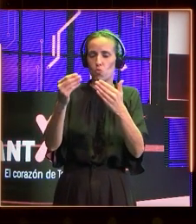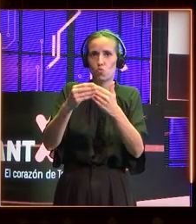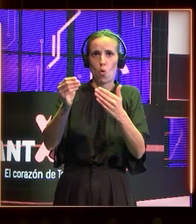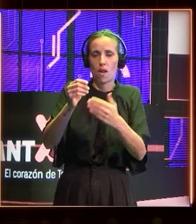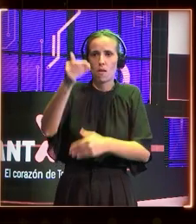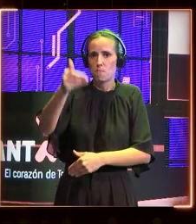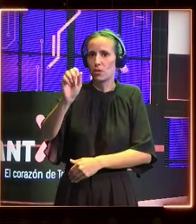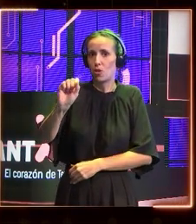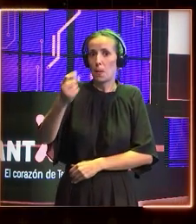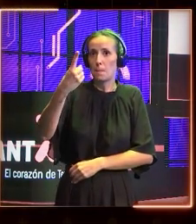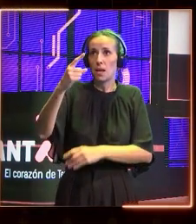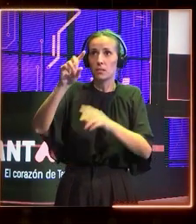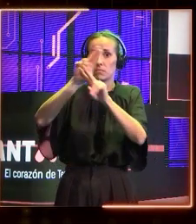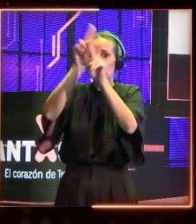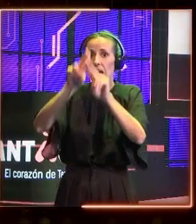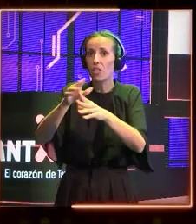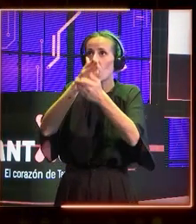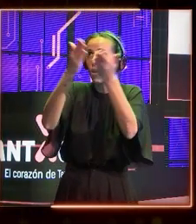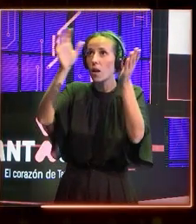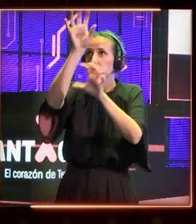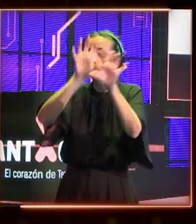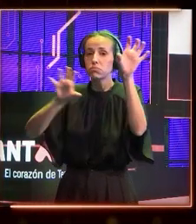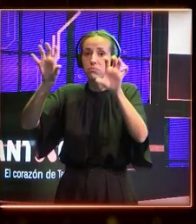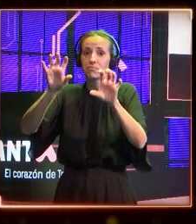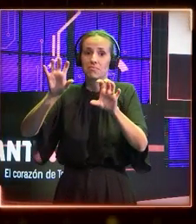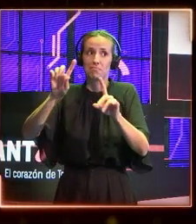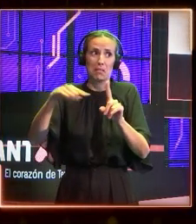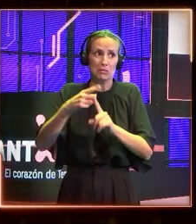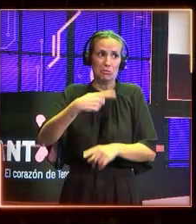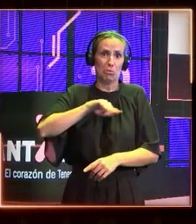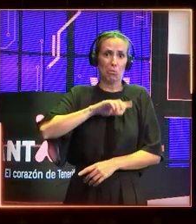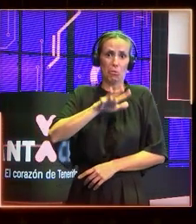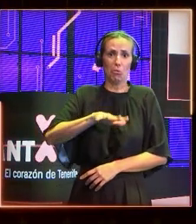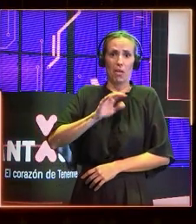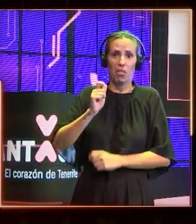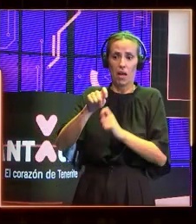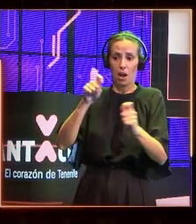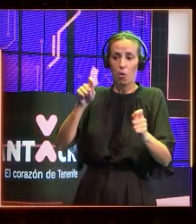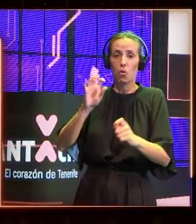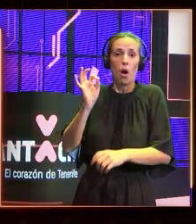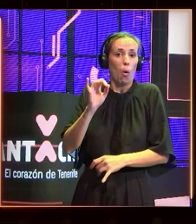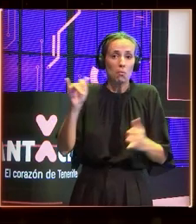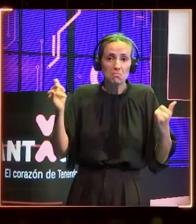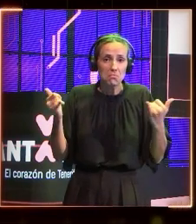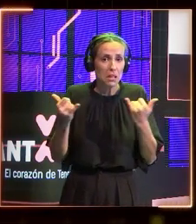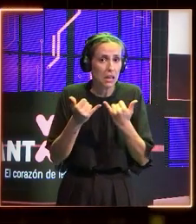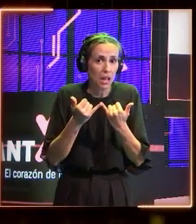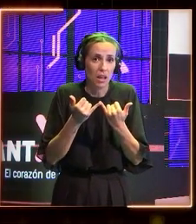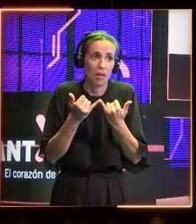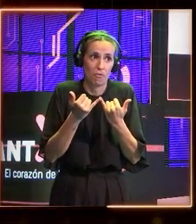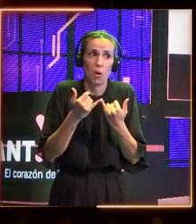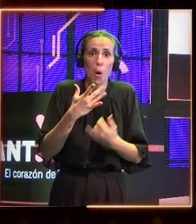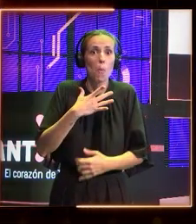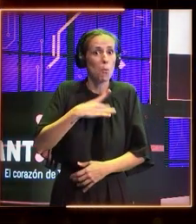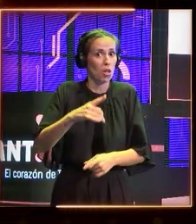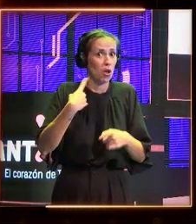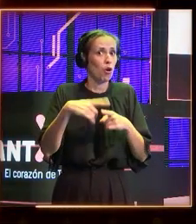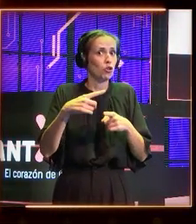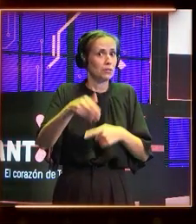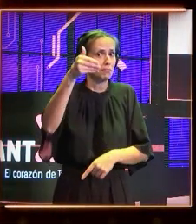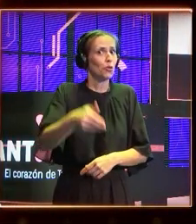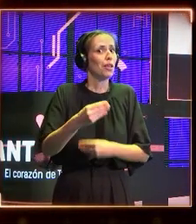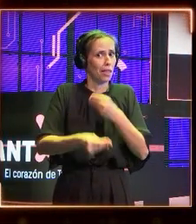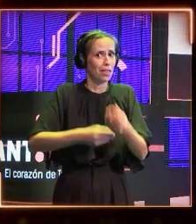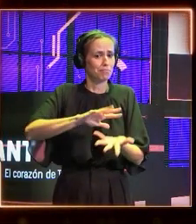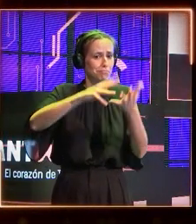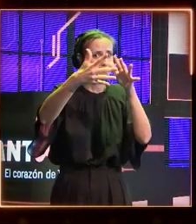importantes a nivel internacional y desde Zaragoza Pues bueno o desde desde aquí desde tenerife está claro que se pueden hacer cosas muy grandes y bueno